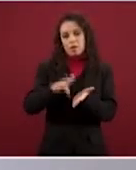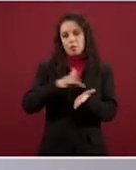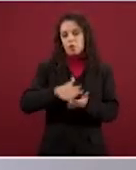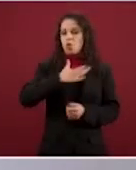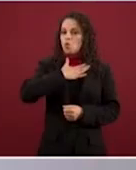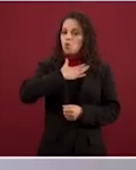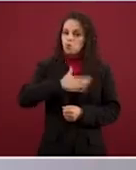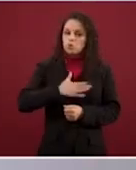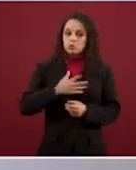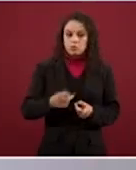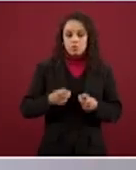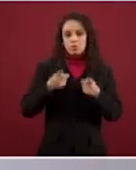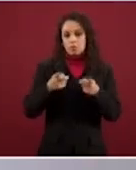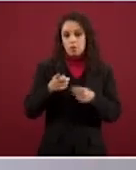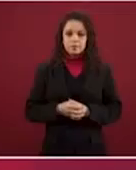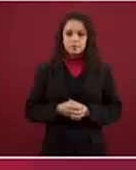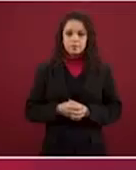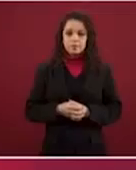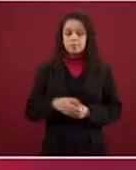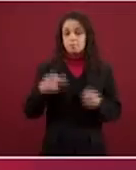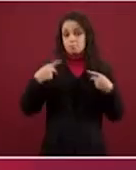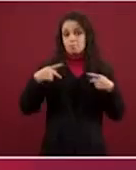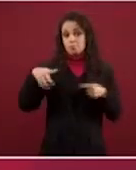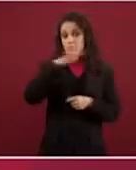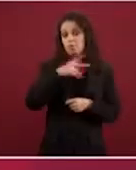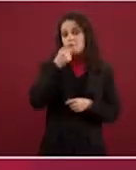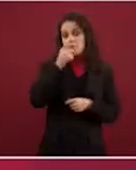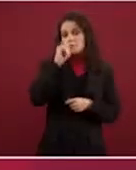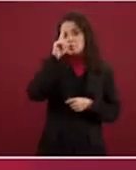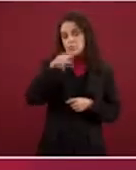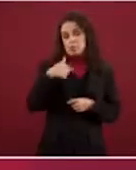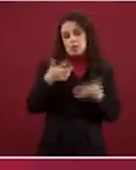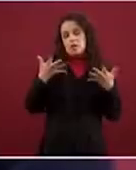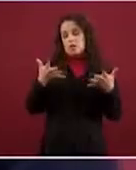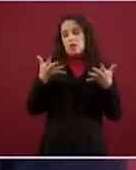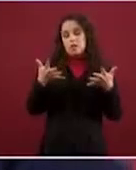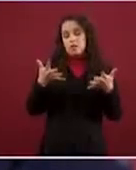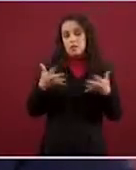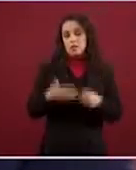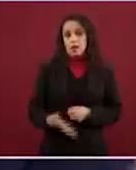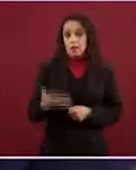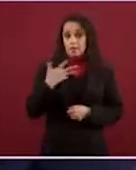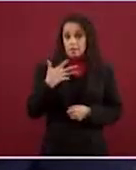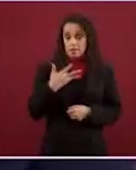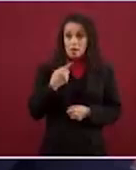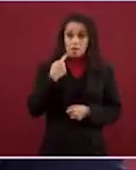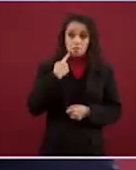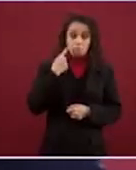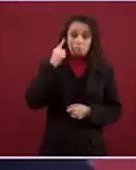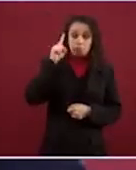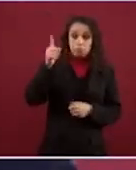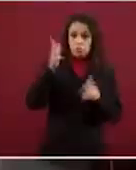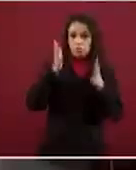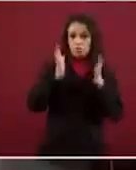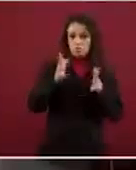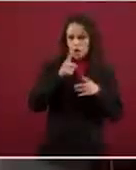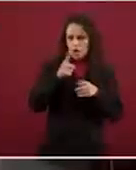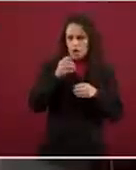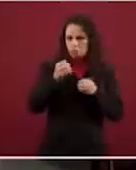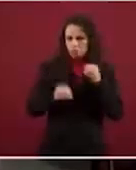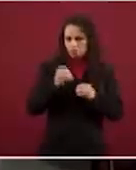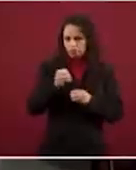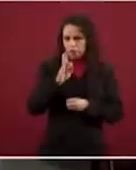que nos atañe a todos. Hay una denuncia presentada en la fiscalía. En